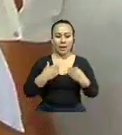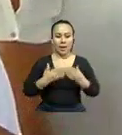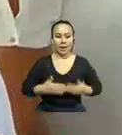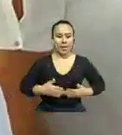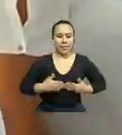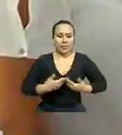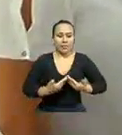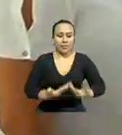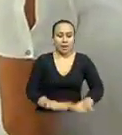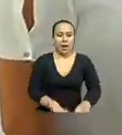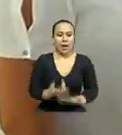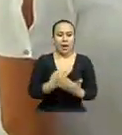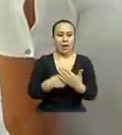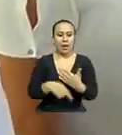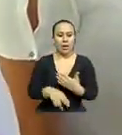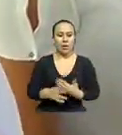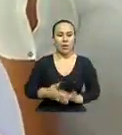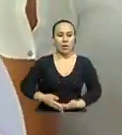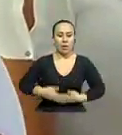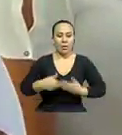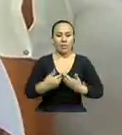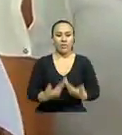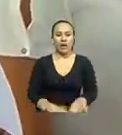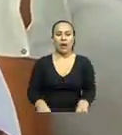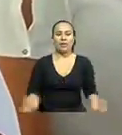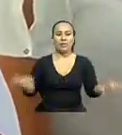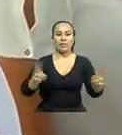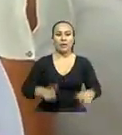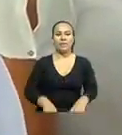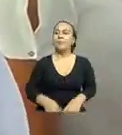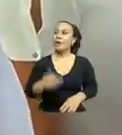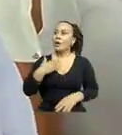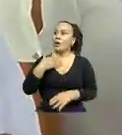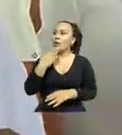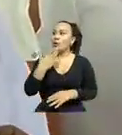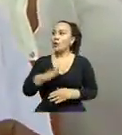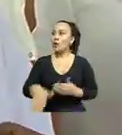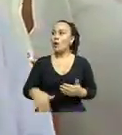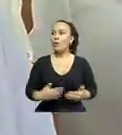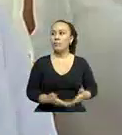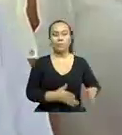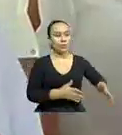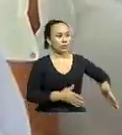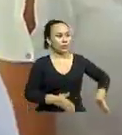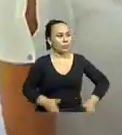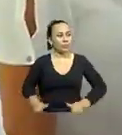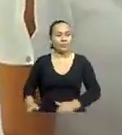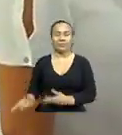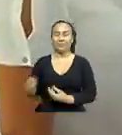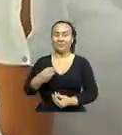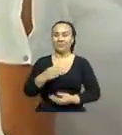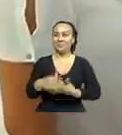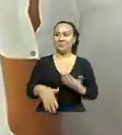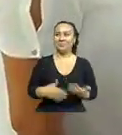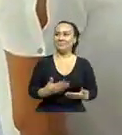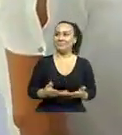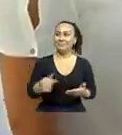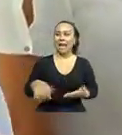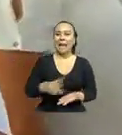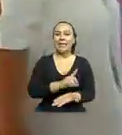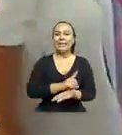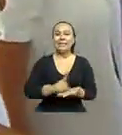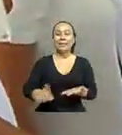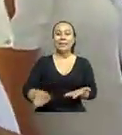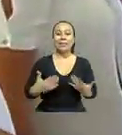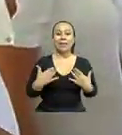los beneficios propios de la madre y del bebé. Como hospital estamos comprometidos para darle lo mejor, es decir,